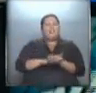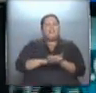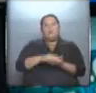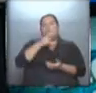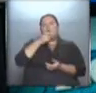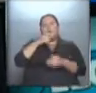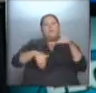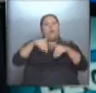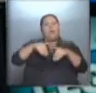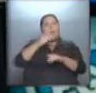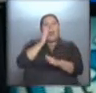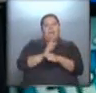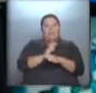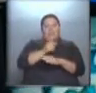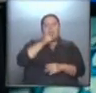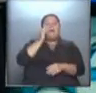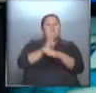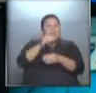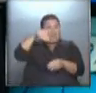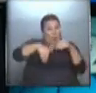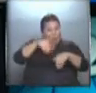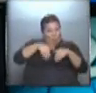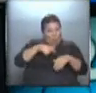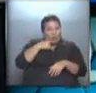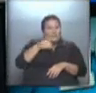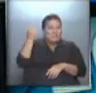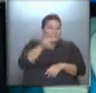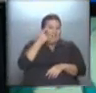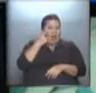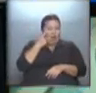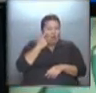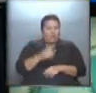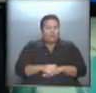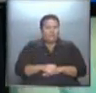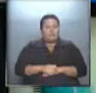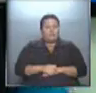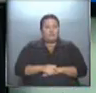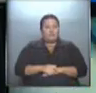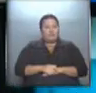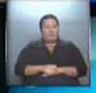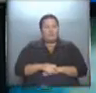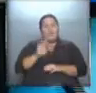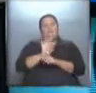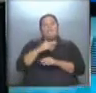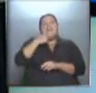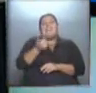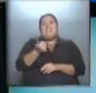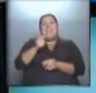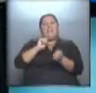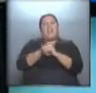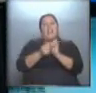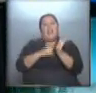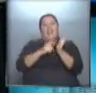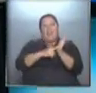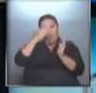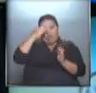por ejemplo, las elecciones de medio término. Las elecciones de medio término, tal cual las conocemos, son hijas, digamos, de la reforma